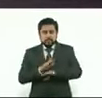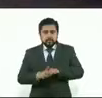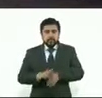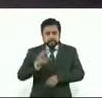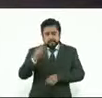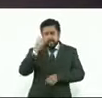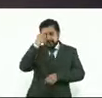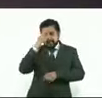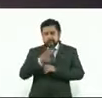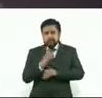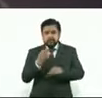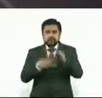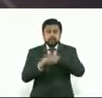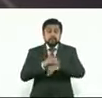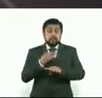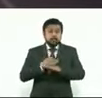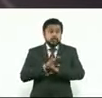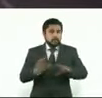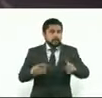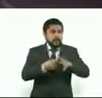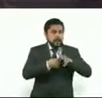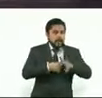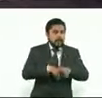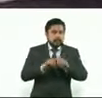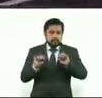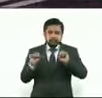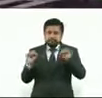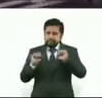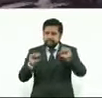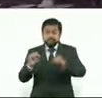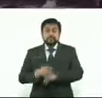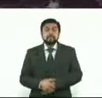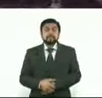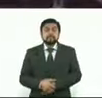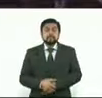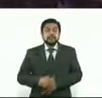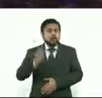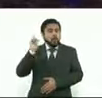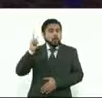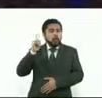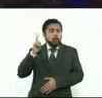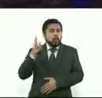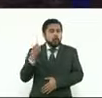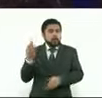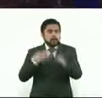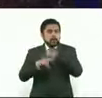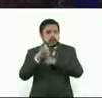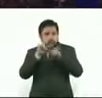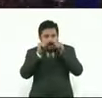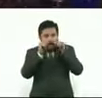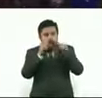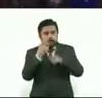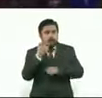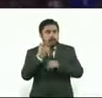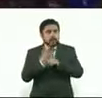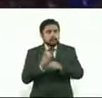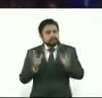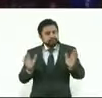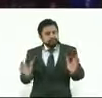camino de los corredores rumbo a la meta. Ojalá que te sirva de inspiración deportiva para ese impulso